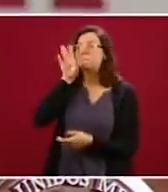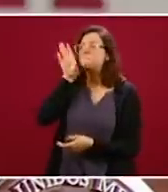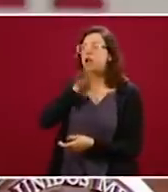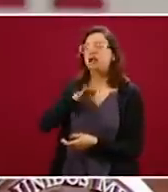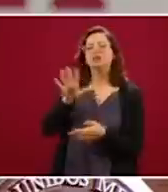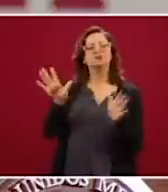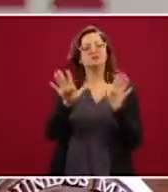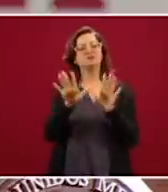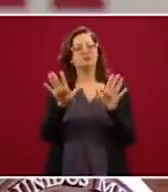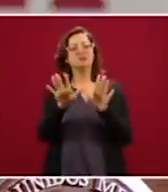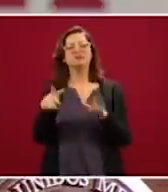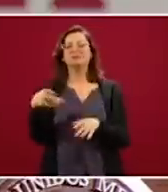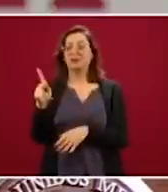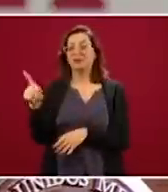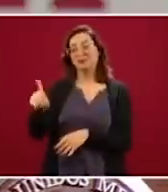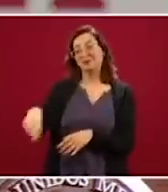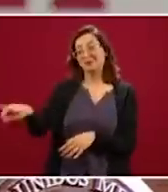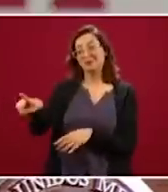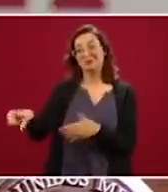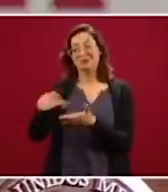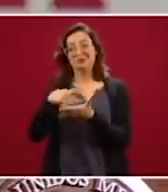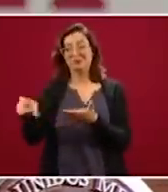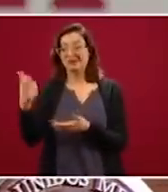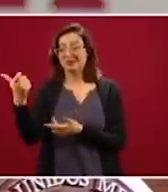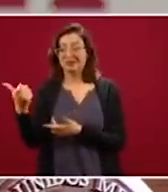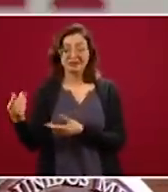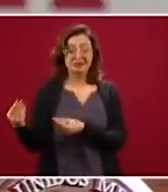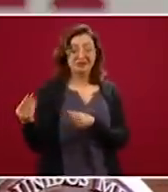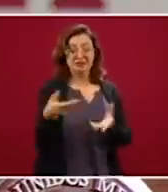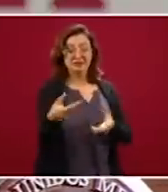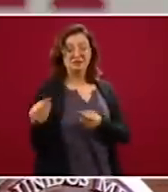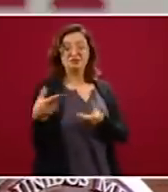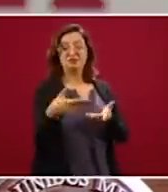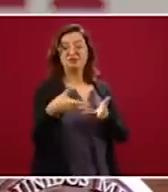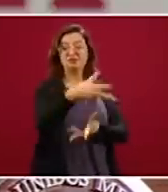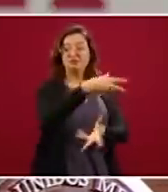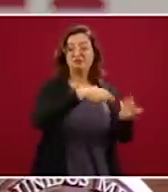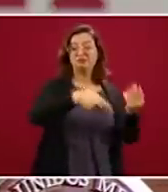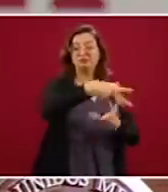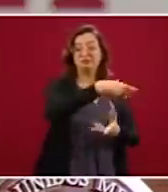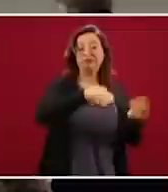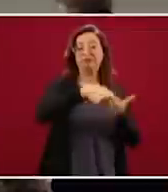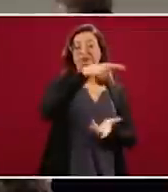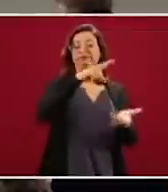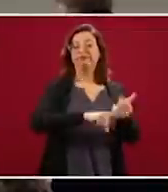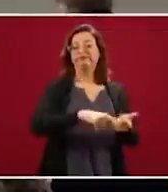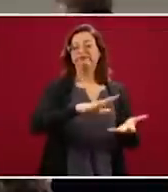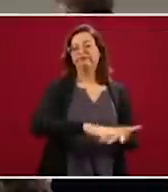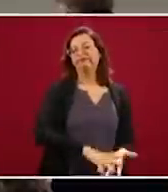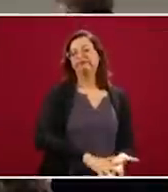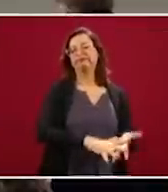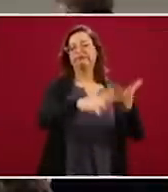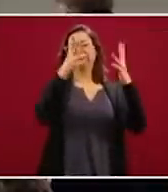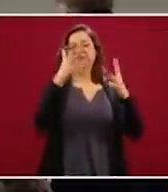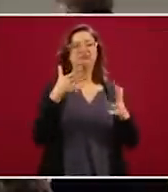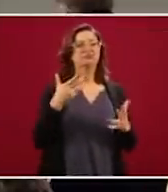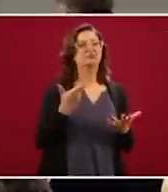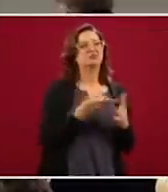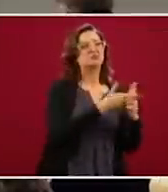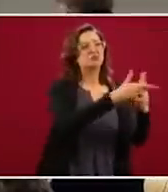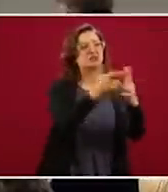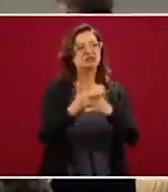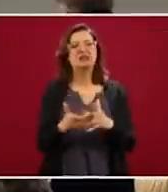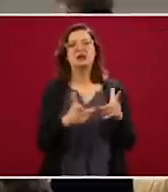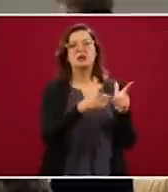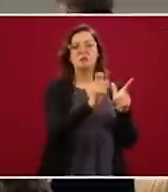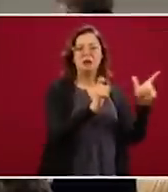el dinero que mueven las sustancias psicoactivas, las drogas, pues también son las que alimentan el ciclo de violencia. Por eso este